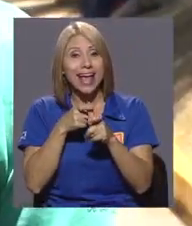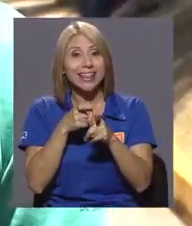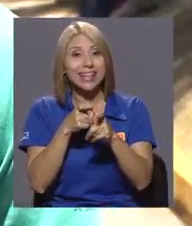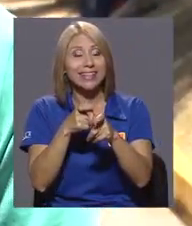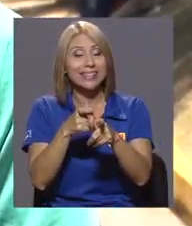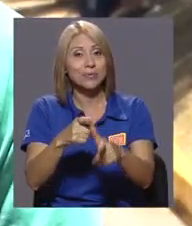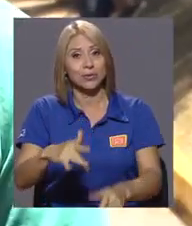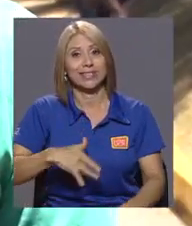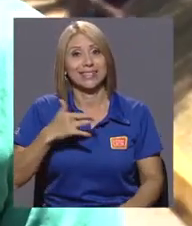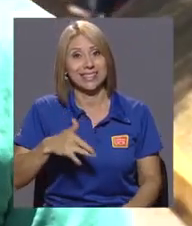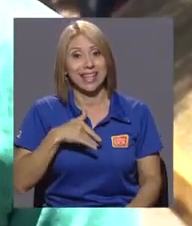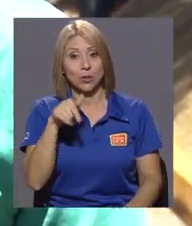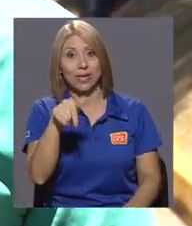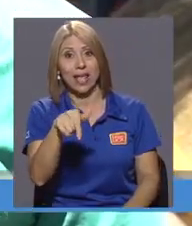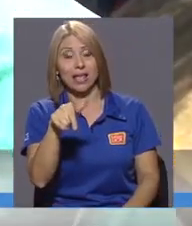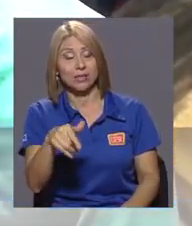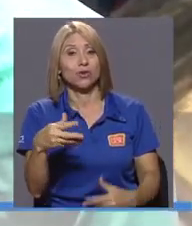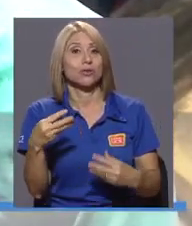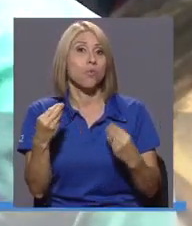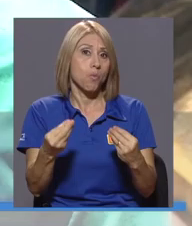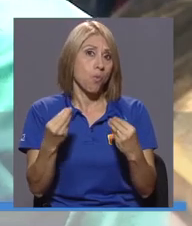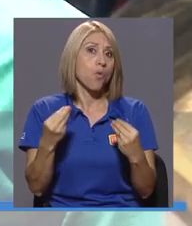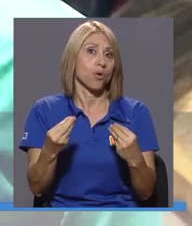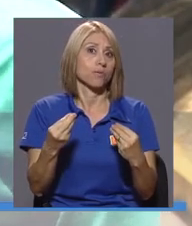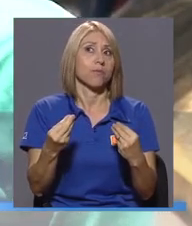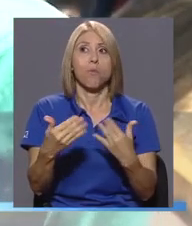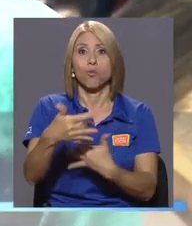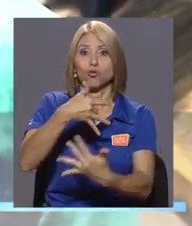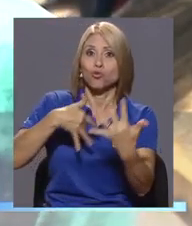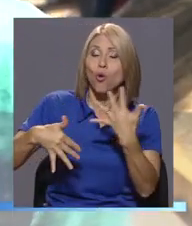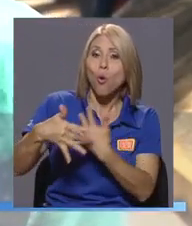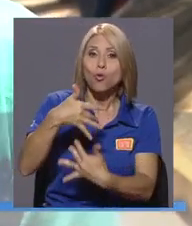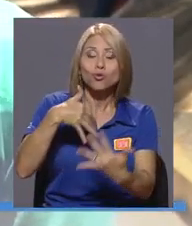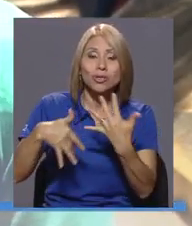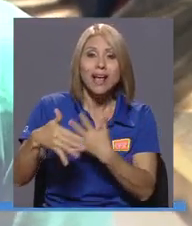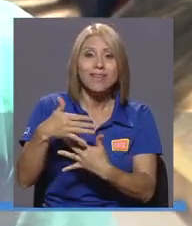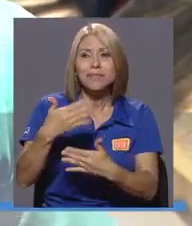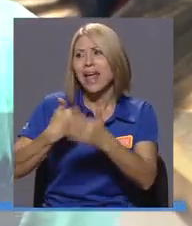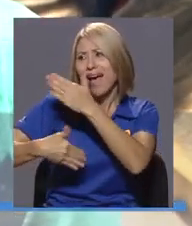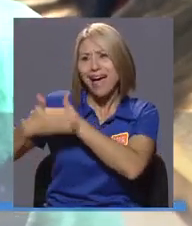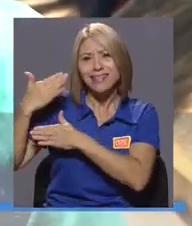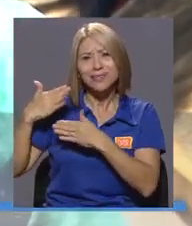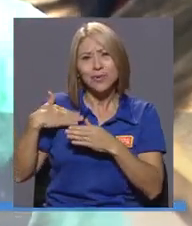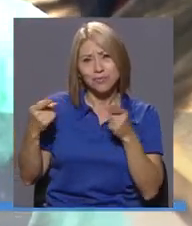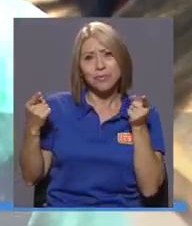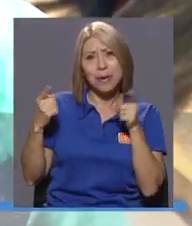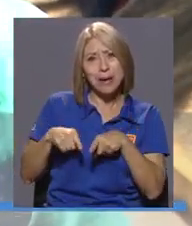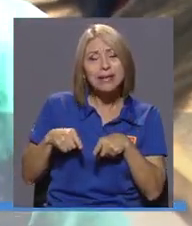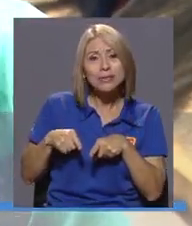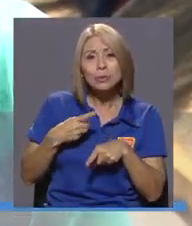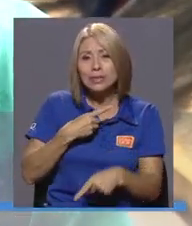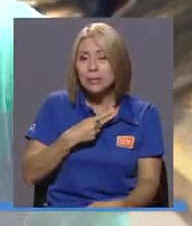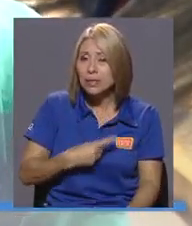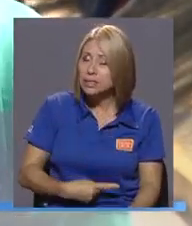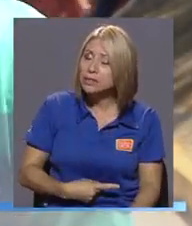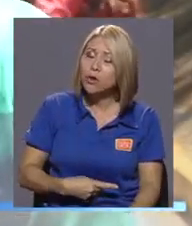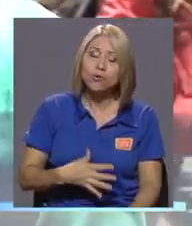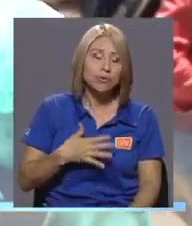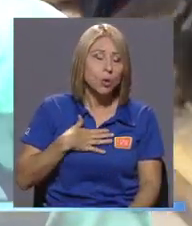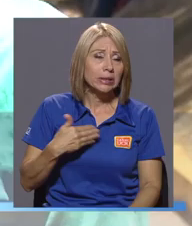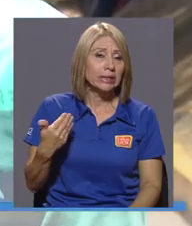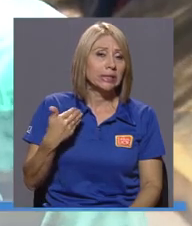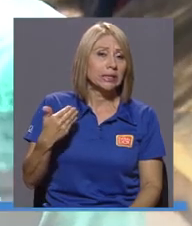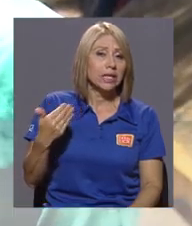que esta disciplina es muy, muy sociable y fue una de las cosas que me afectó cuando estuve en depresión. Era